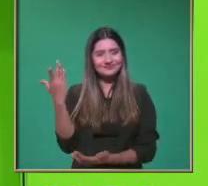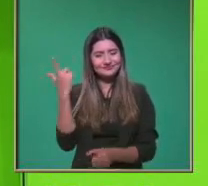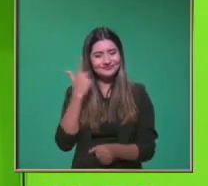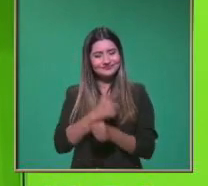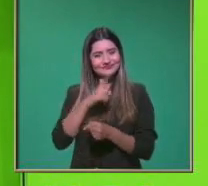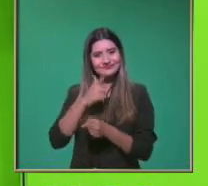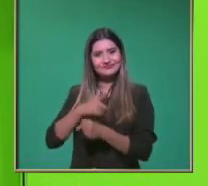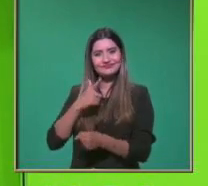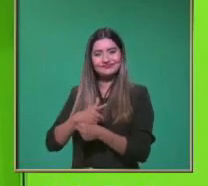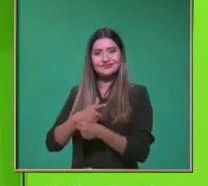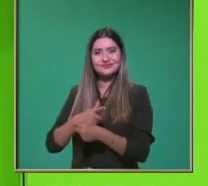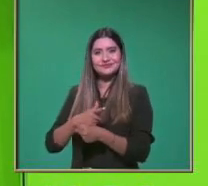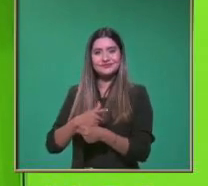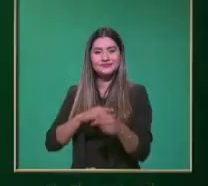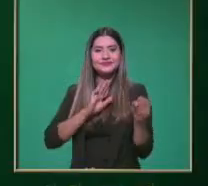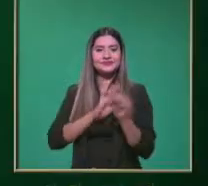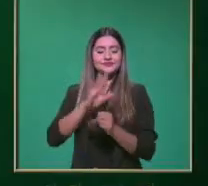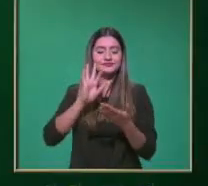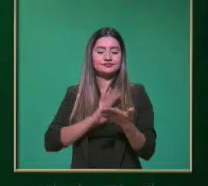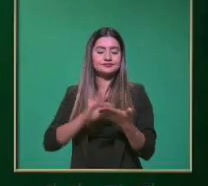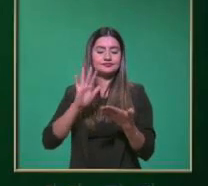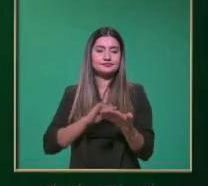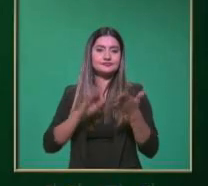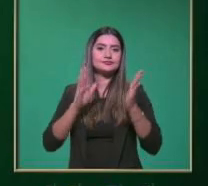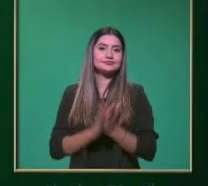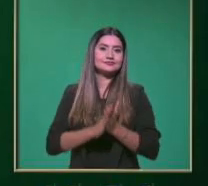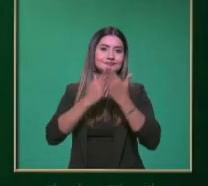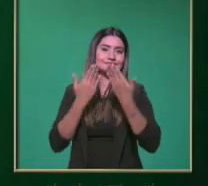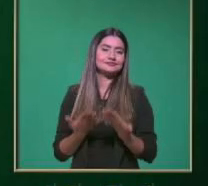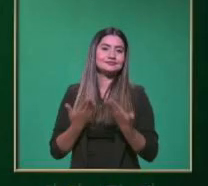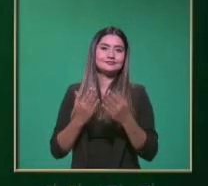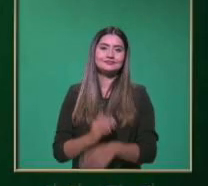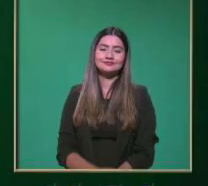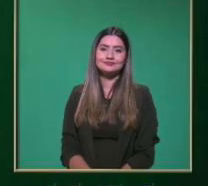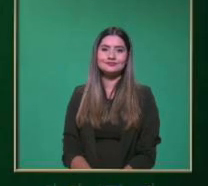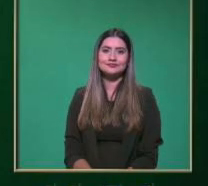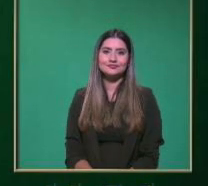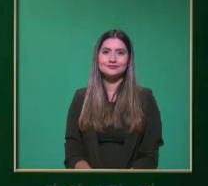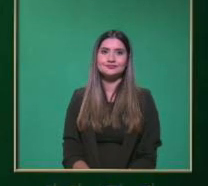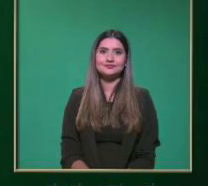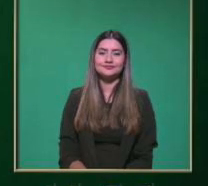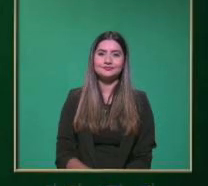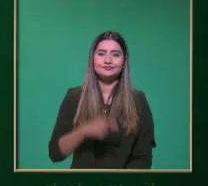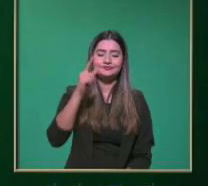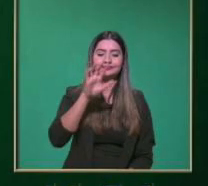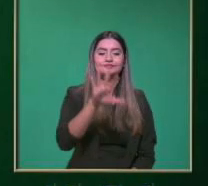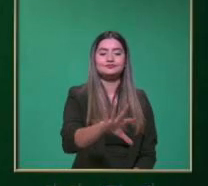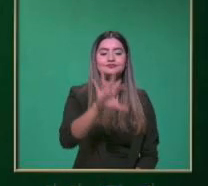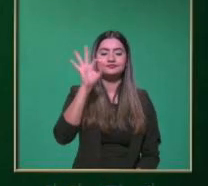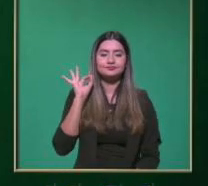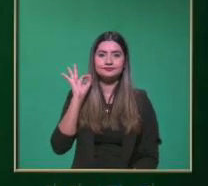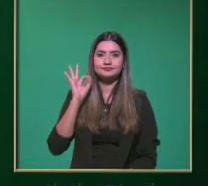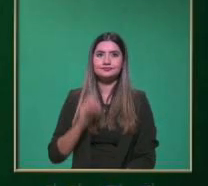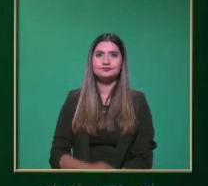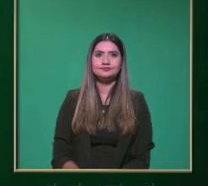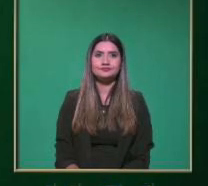qué tipo de texto es el que estamos usando o es el que les gusta. Elija una, maestra. Voy a